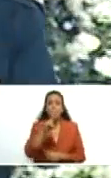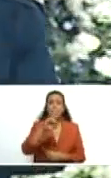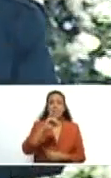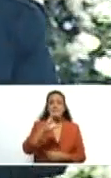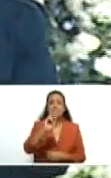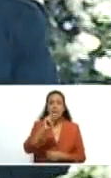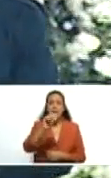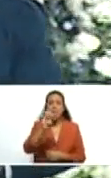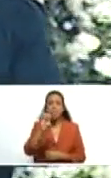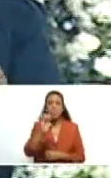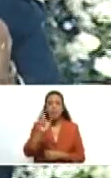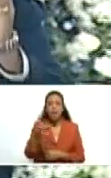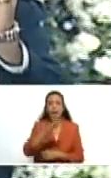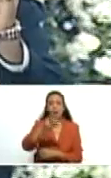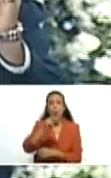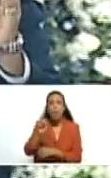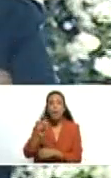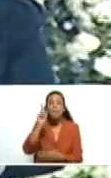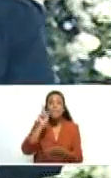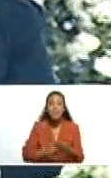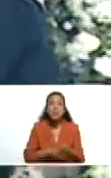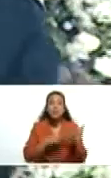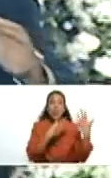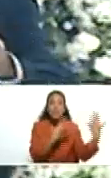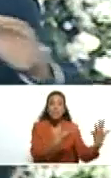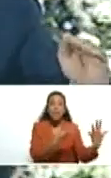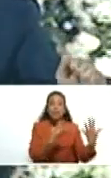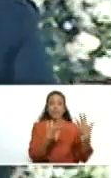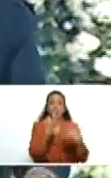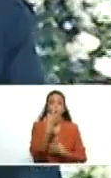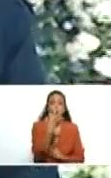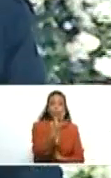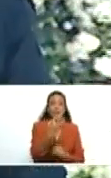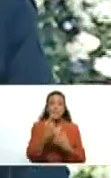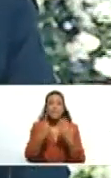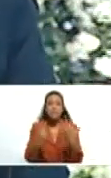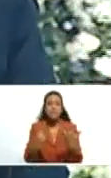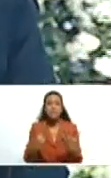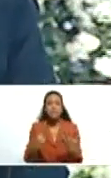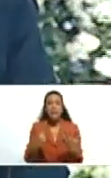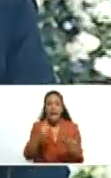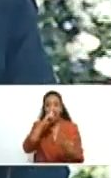sumió al país hasta 1936 en la oscurana.